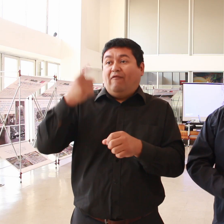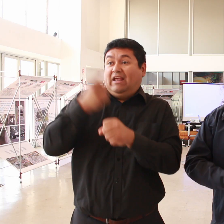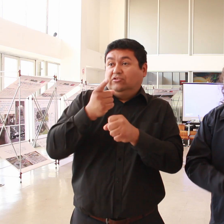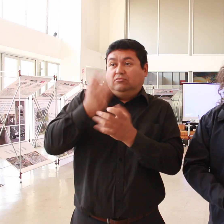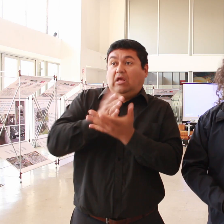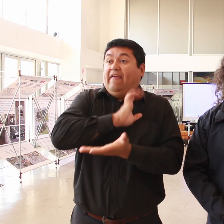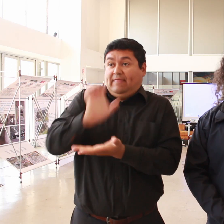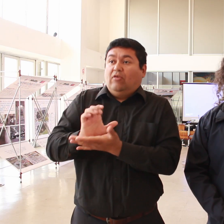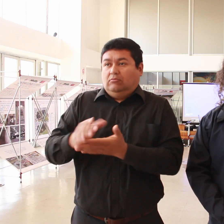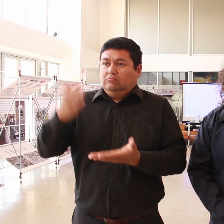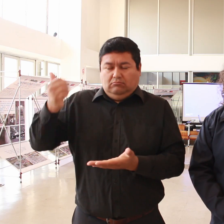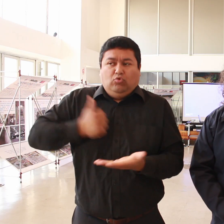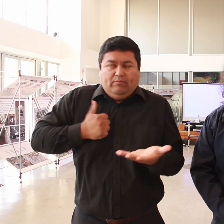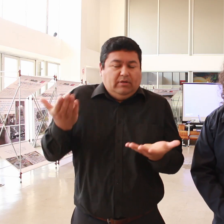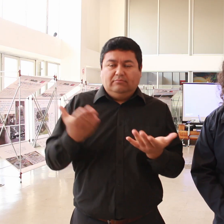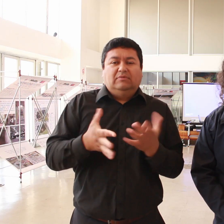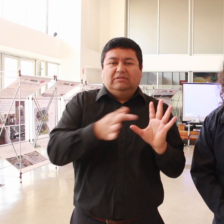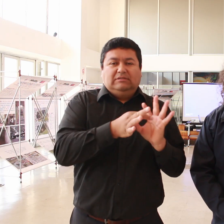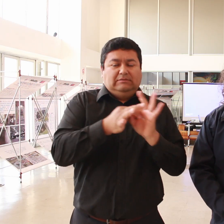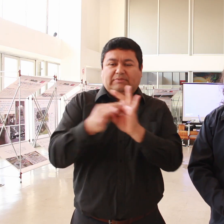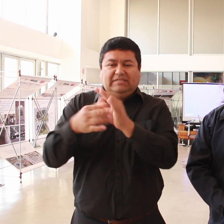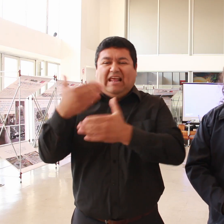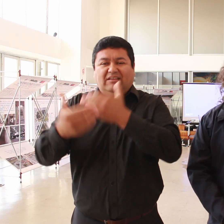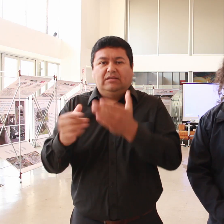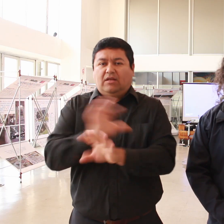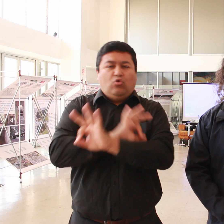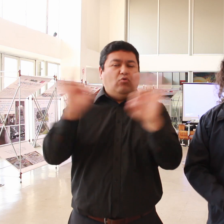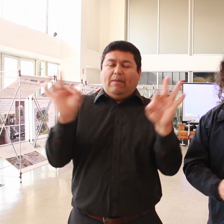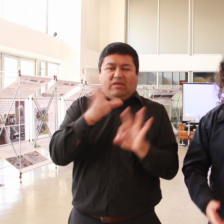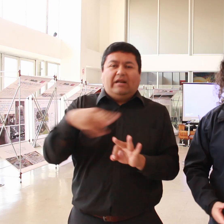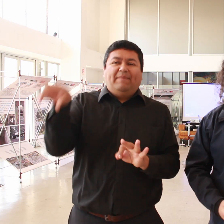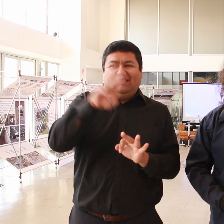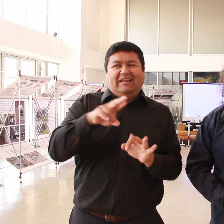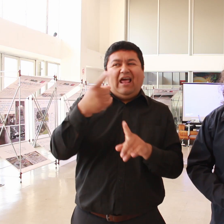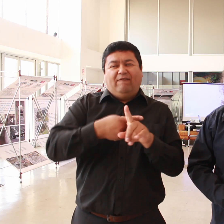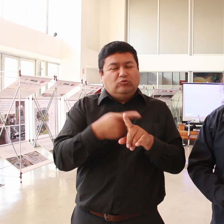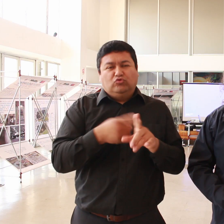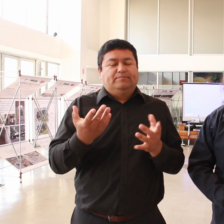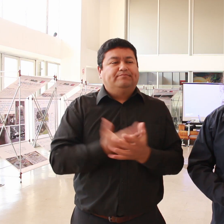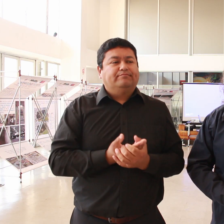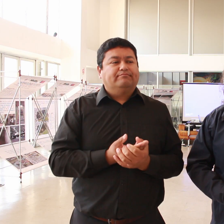para avanzar hacia las garantías de no repetición, es decir, el nunca más. Por eso nos parece